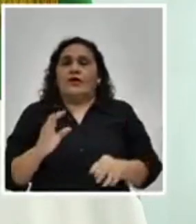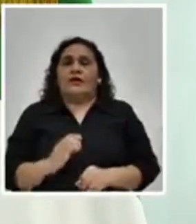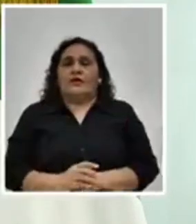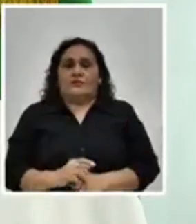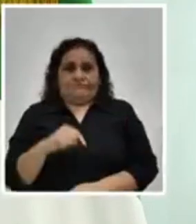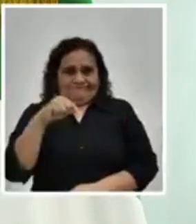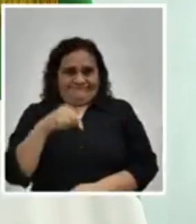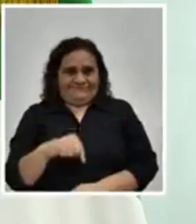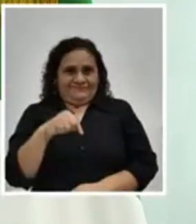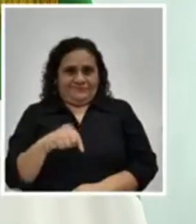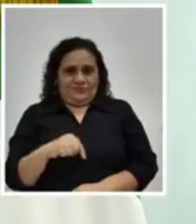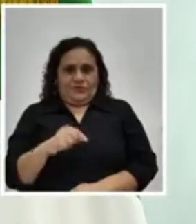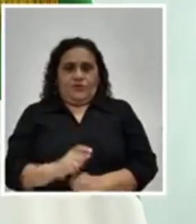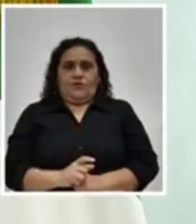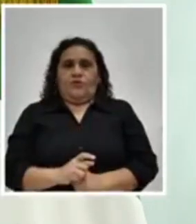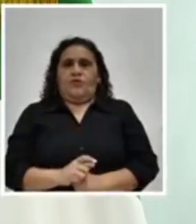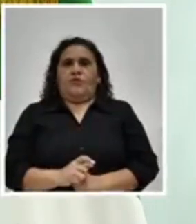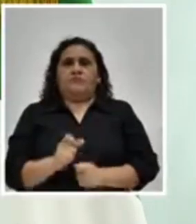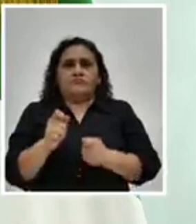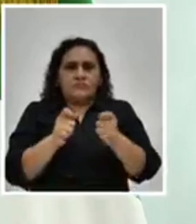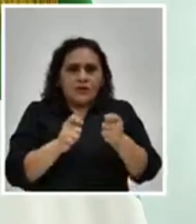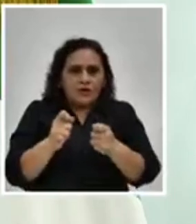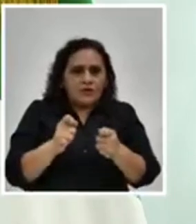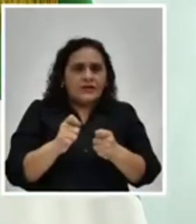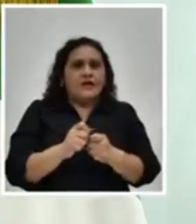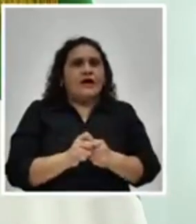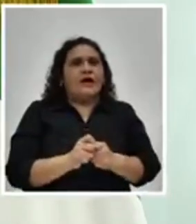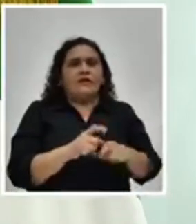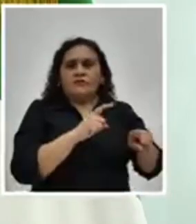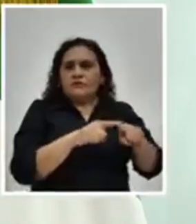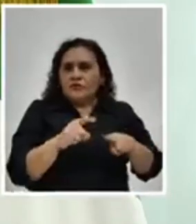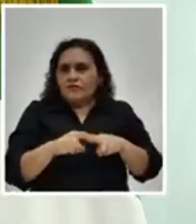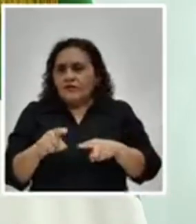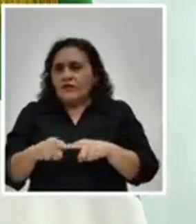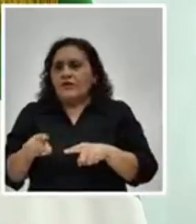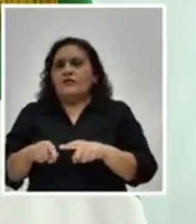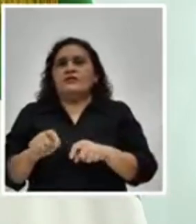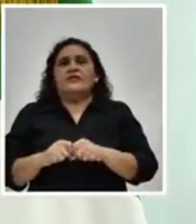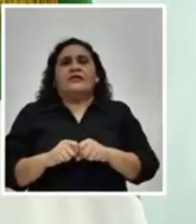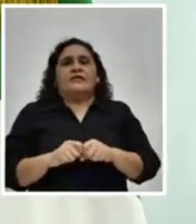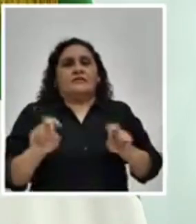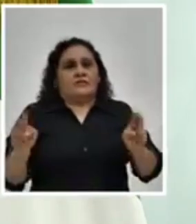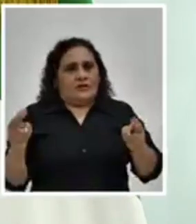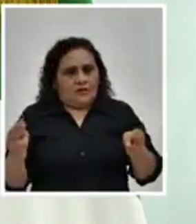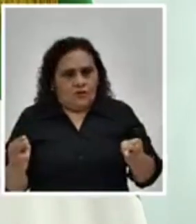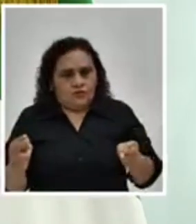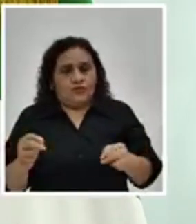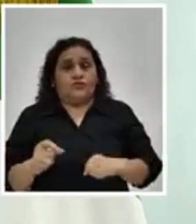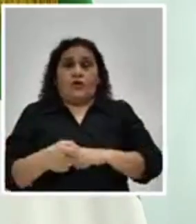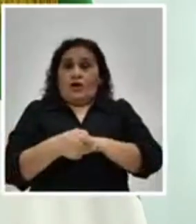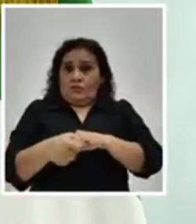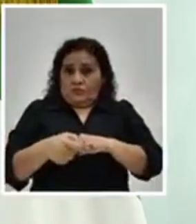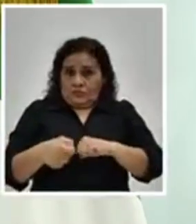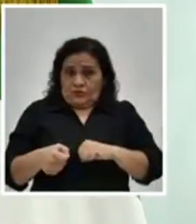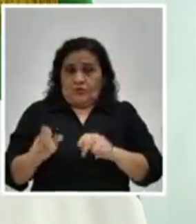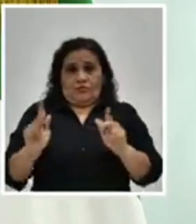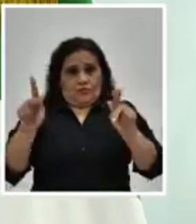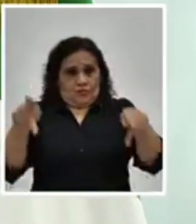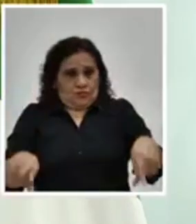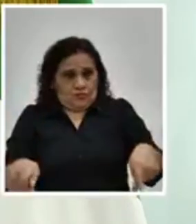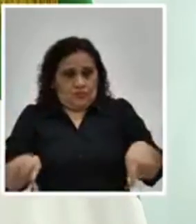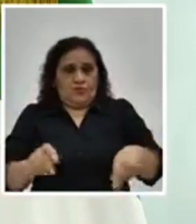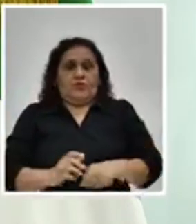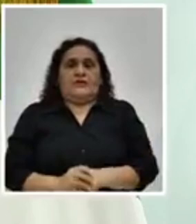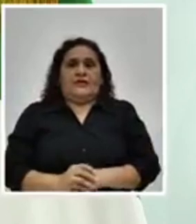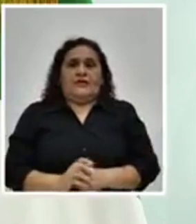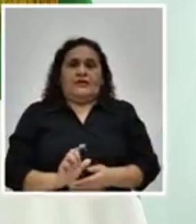finalidad de regularizar a los establecimientos del municipio de Progreso y sus comisarías, se llevó a cabo el